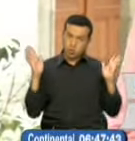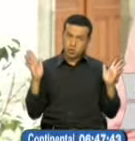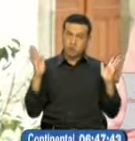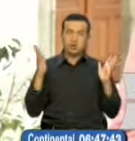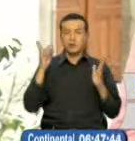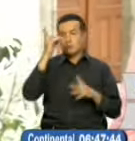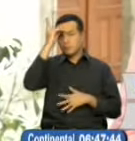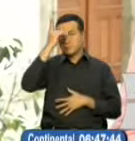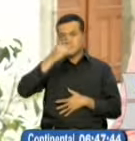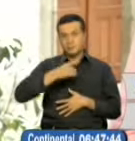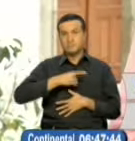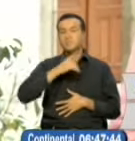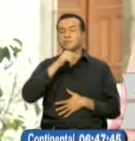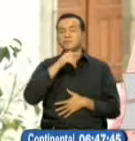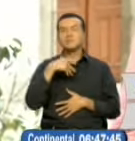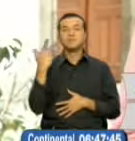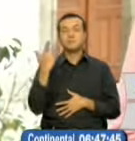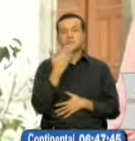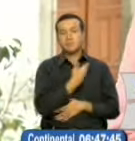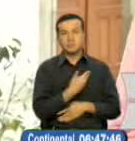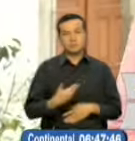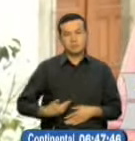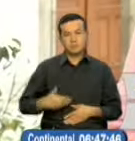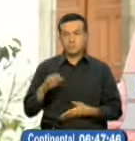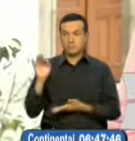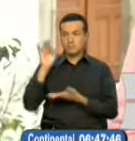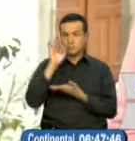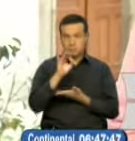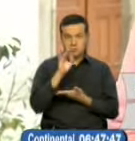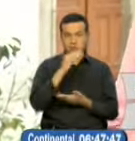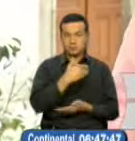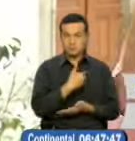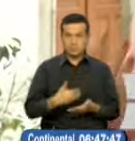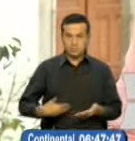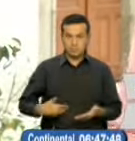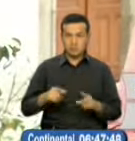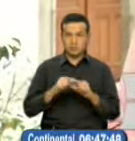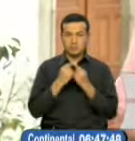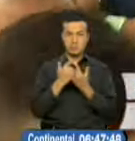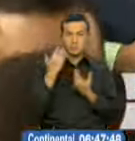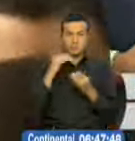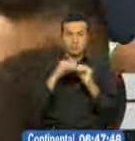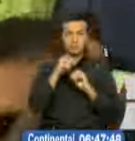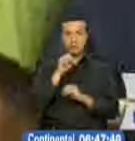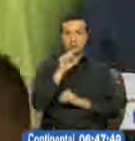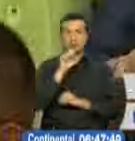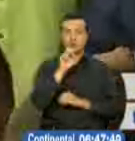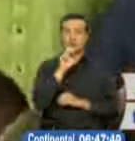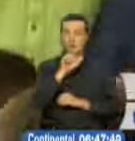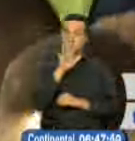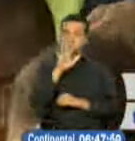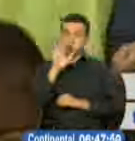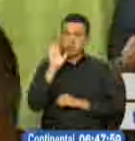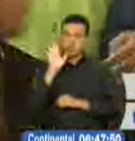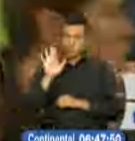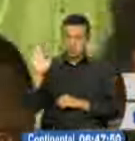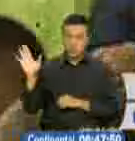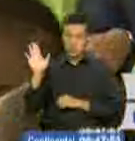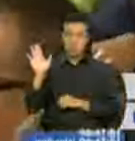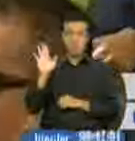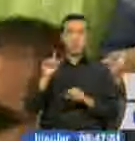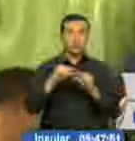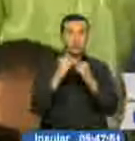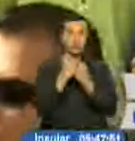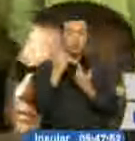es una decisión que la tomará el presidente electo, el presidente de Alianza País, la organización política. Tampoco descartó que de la bancada de País se